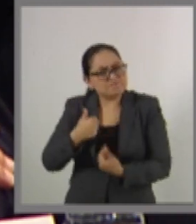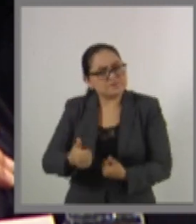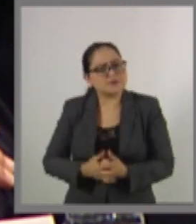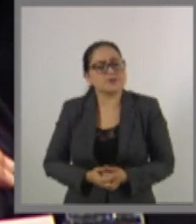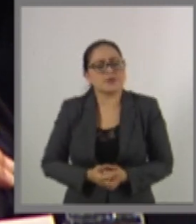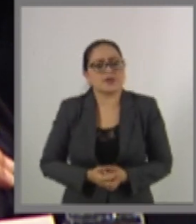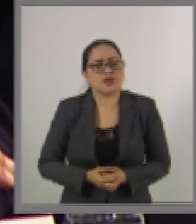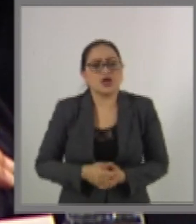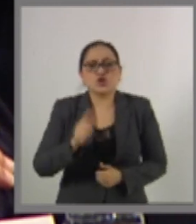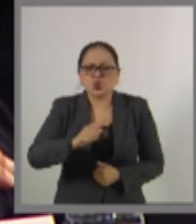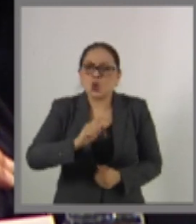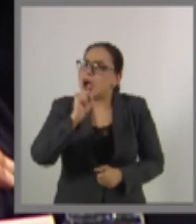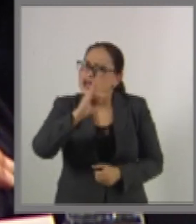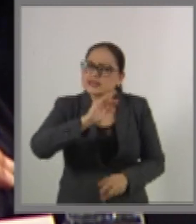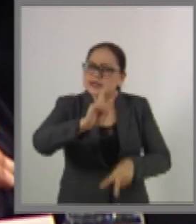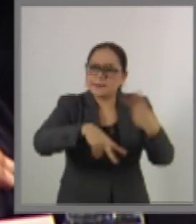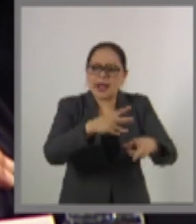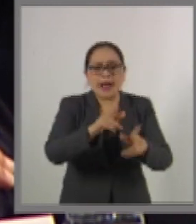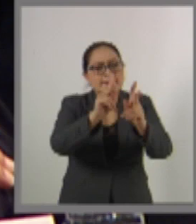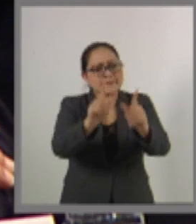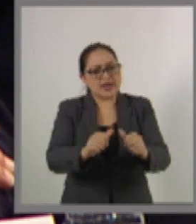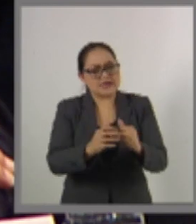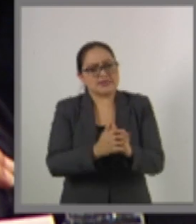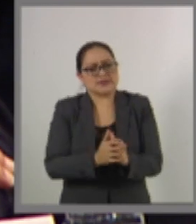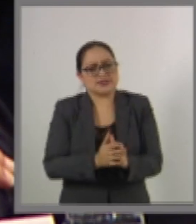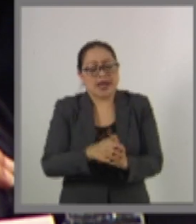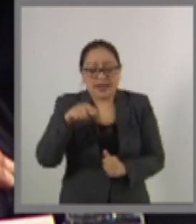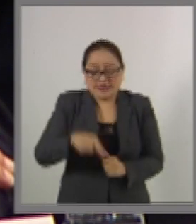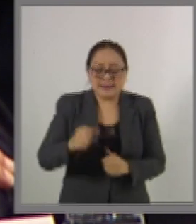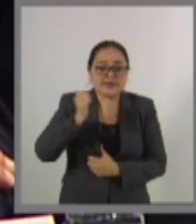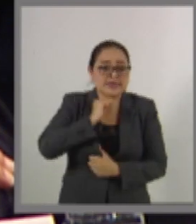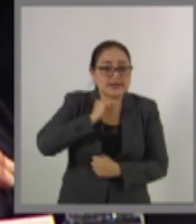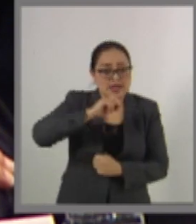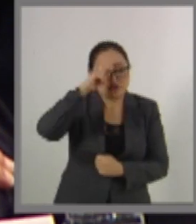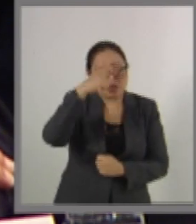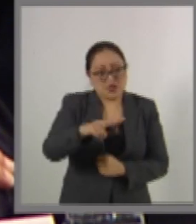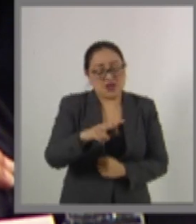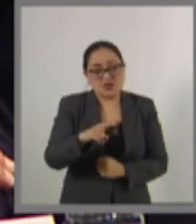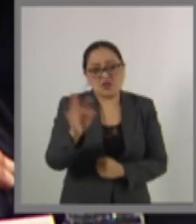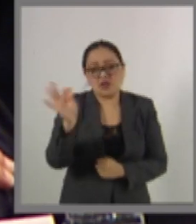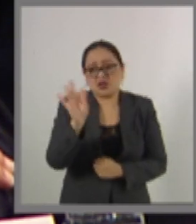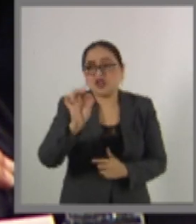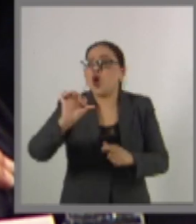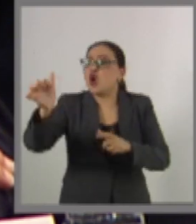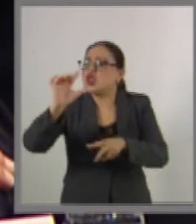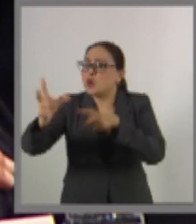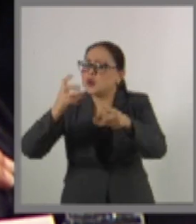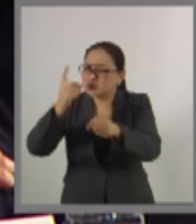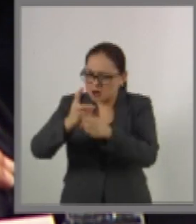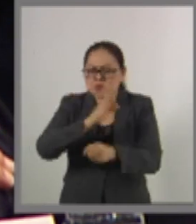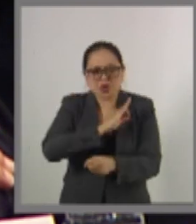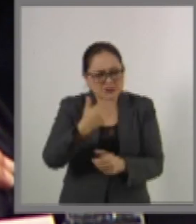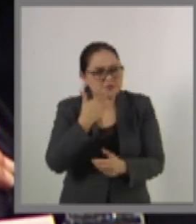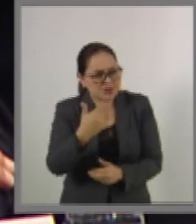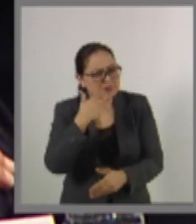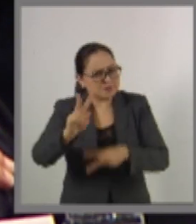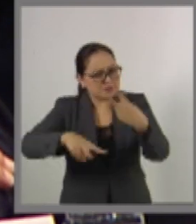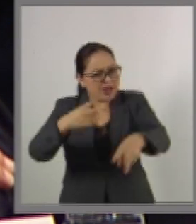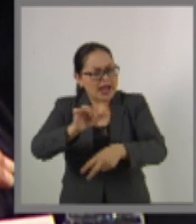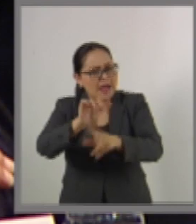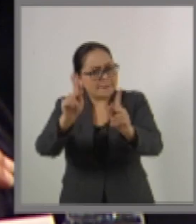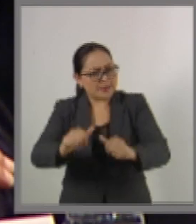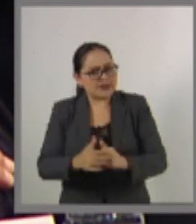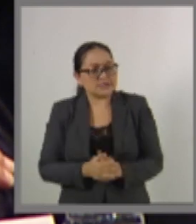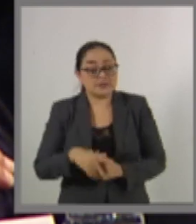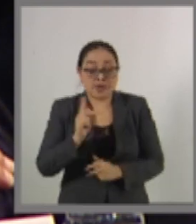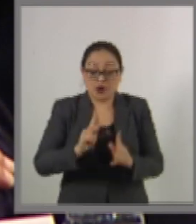Vete yendo en paz, pero vete del Senado a alguna otra posibilidad. Pero la